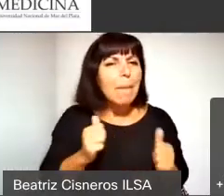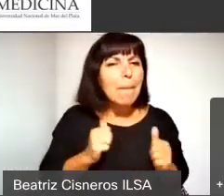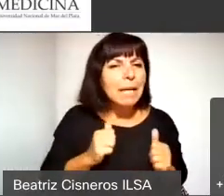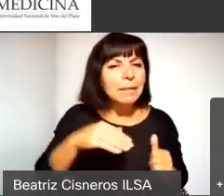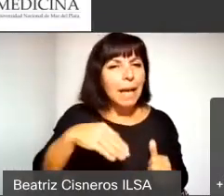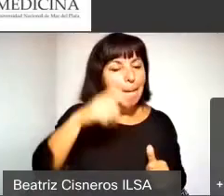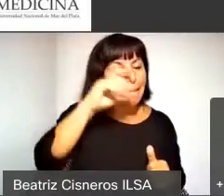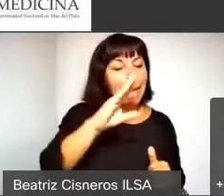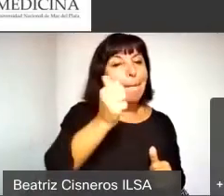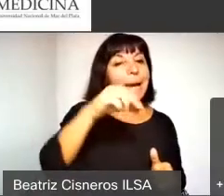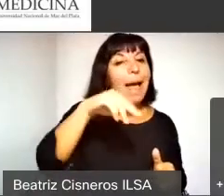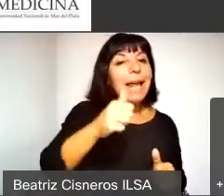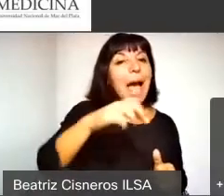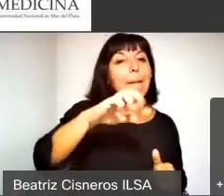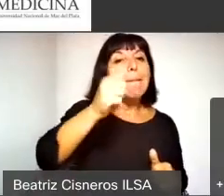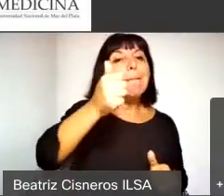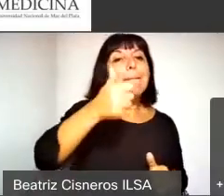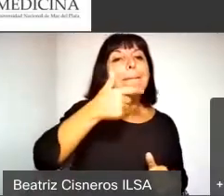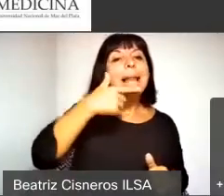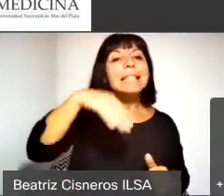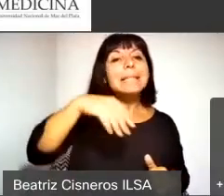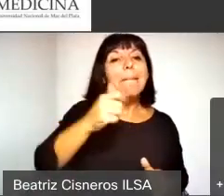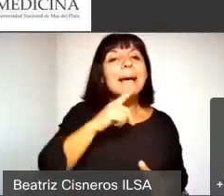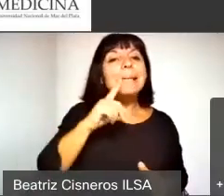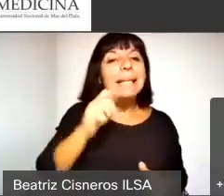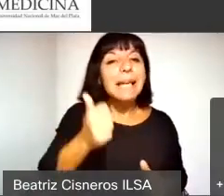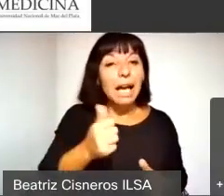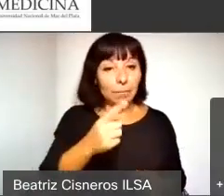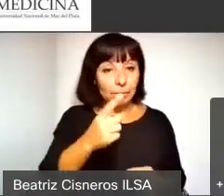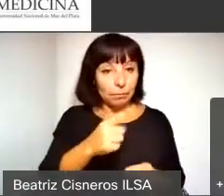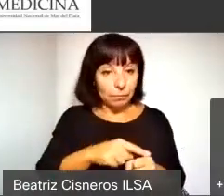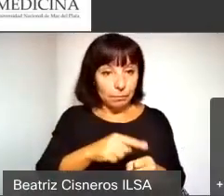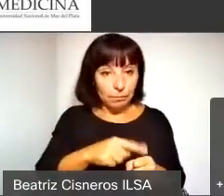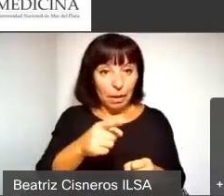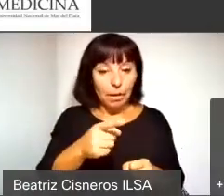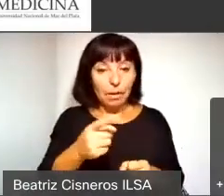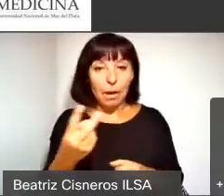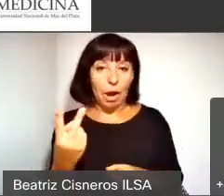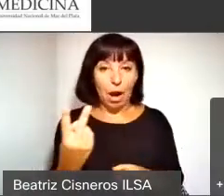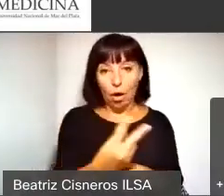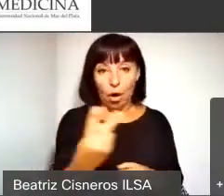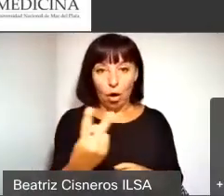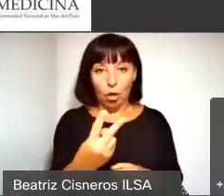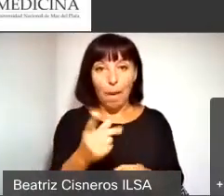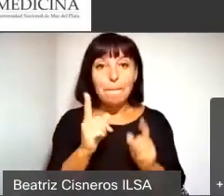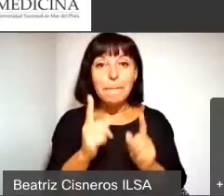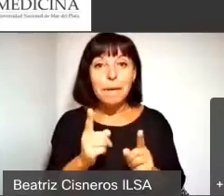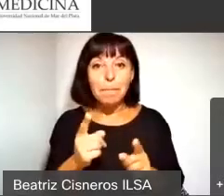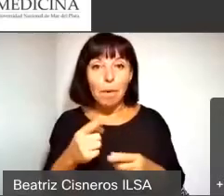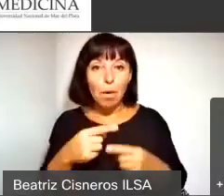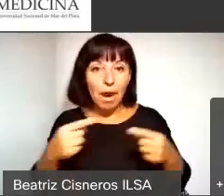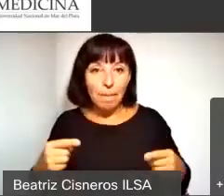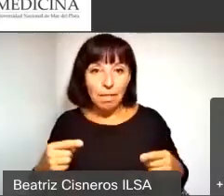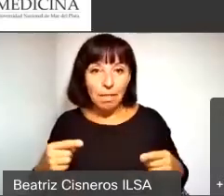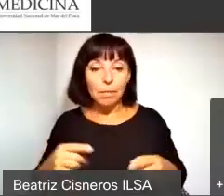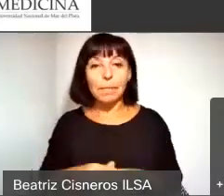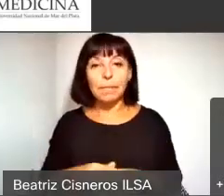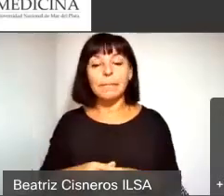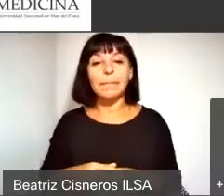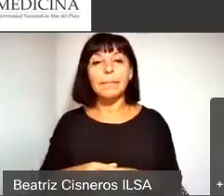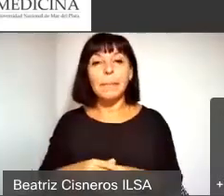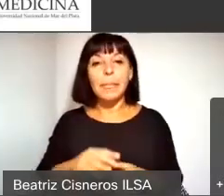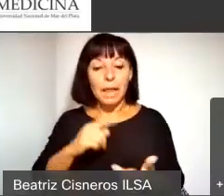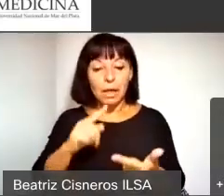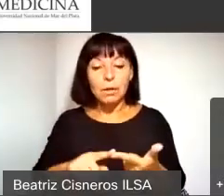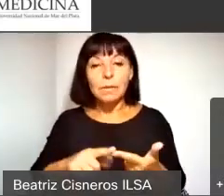¿Sí? Entonces, número 1, membrana plasmática, componente común a ambos tipos celulares. ¿Qué más?